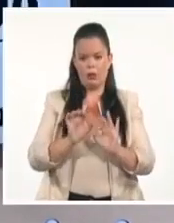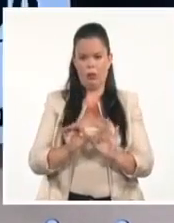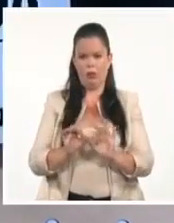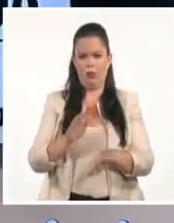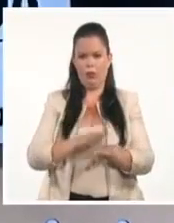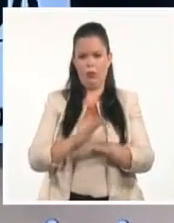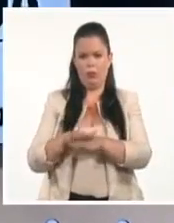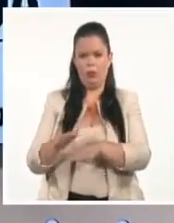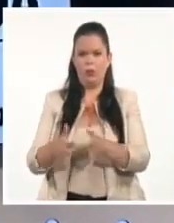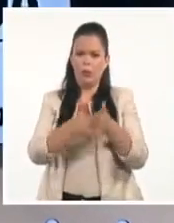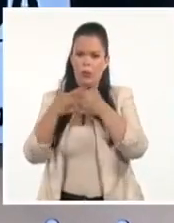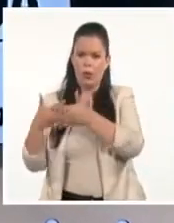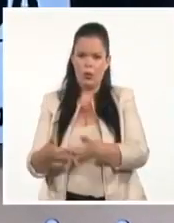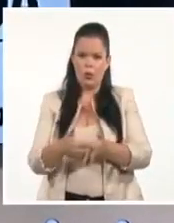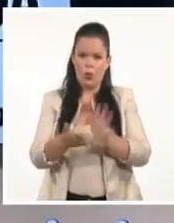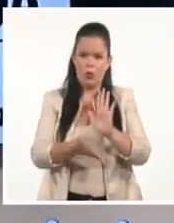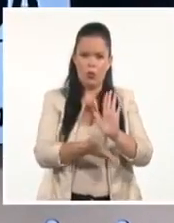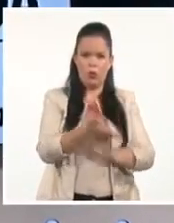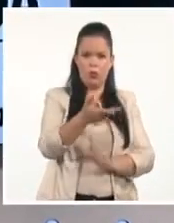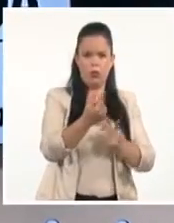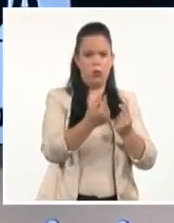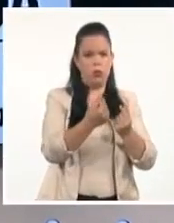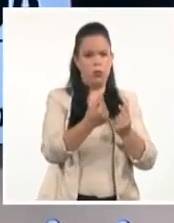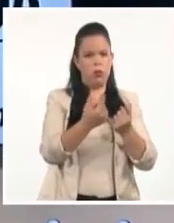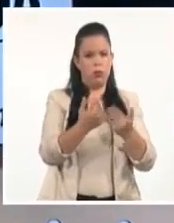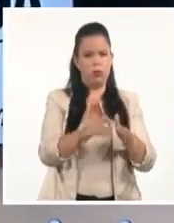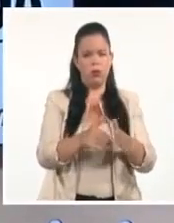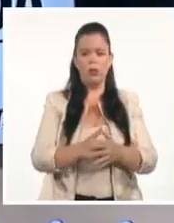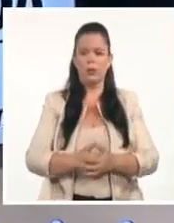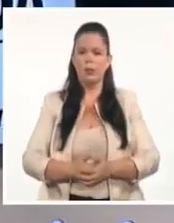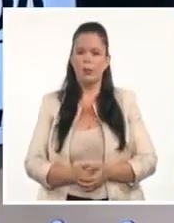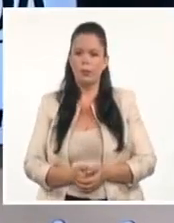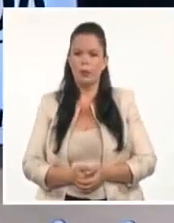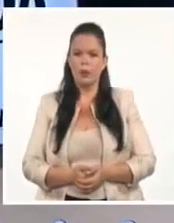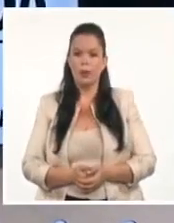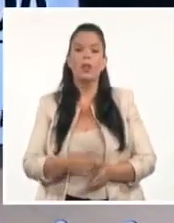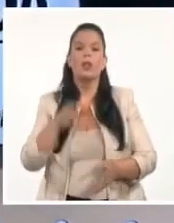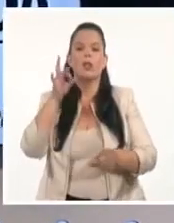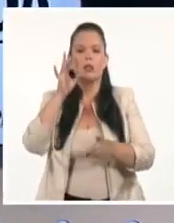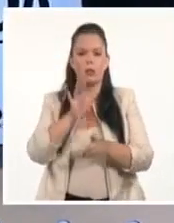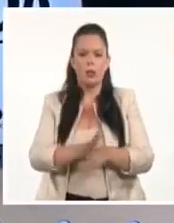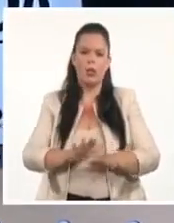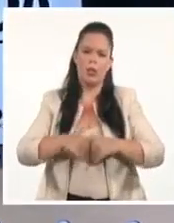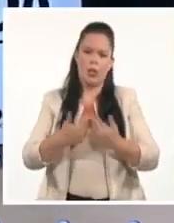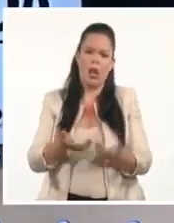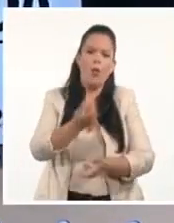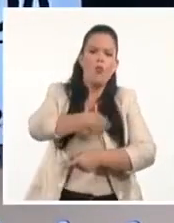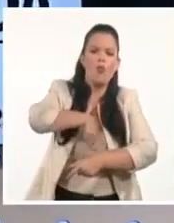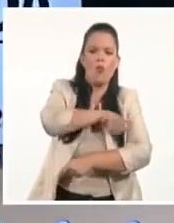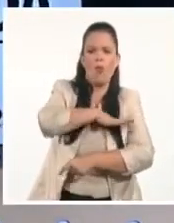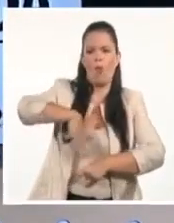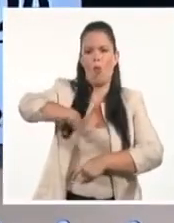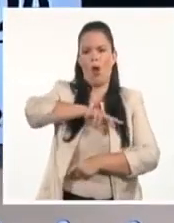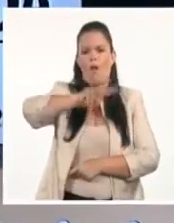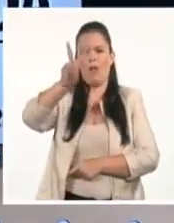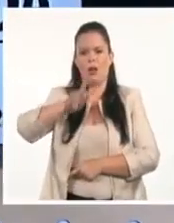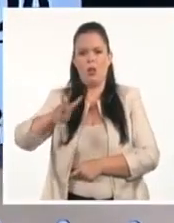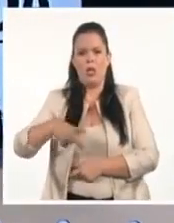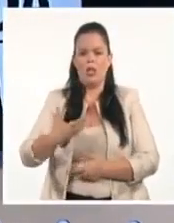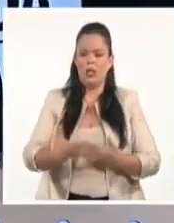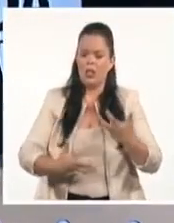Y se disparan los precios en la red mayorista y minorista. ¿Qué genera esto? Pues descontento social. 2014,